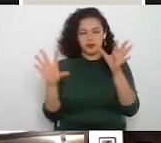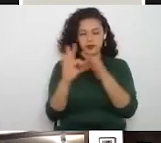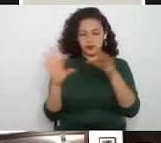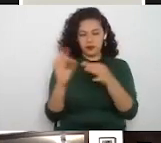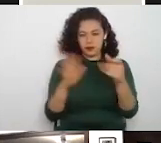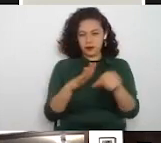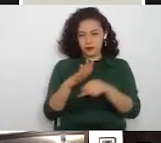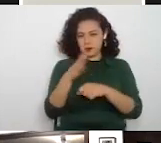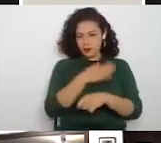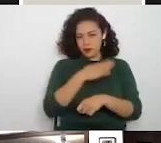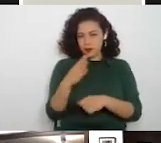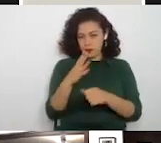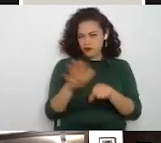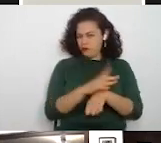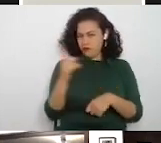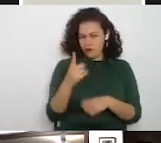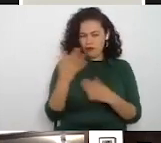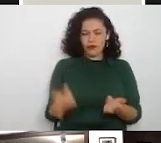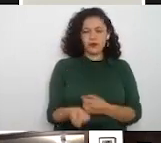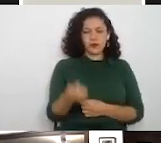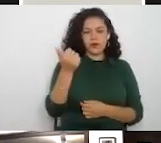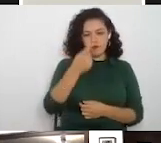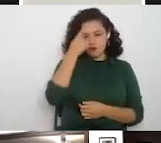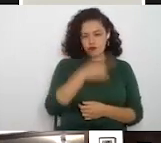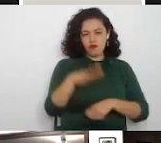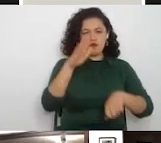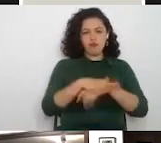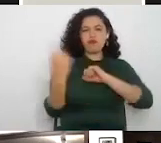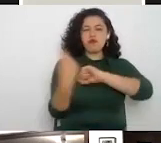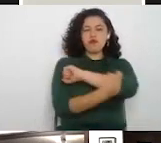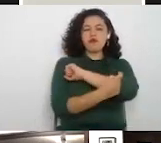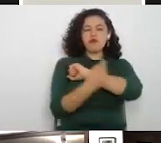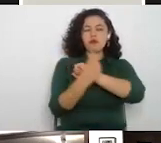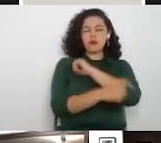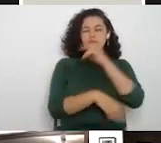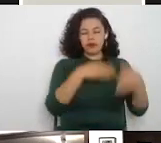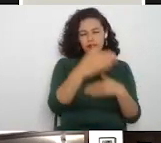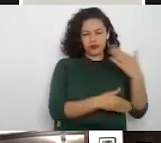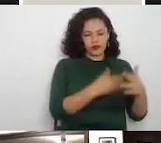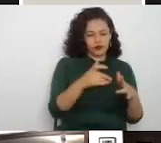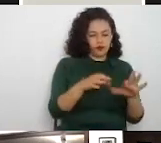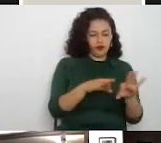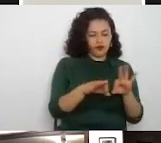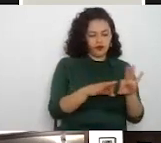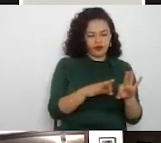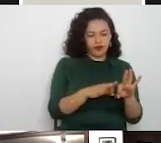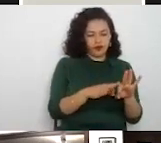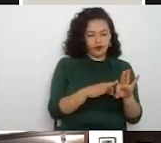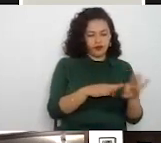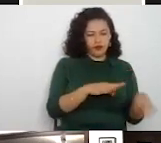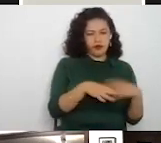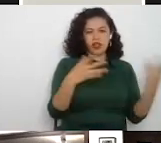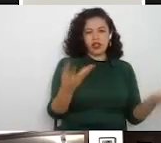es primero ayudar a sistematizar los procesos de trabajo para que, independientemente de quién es